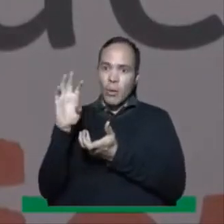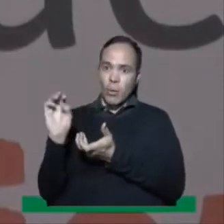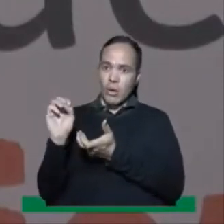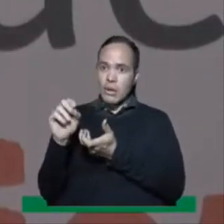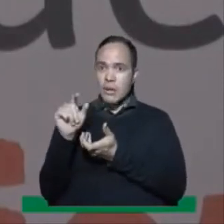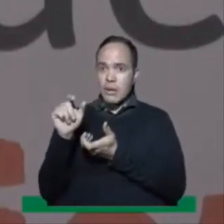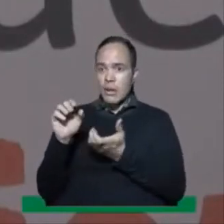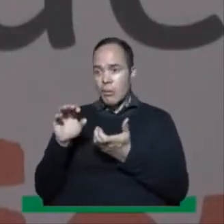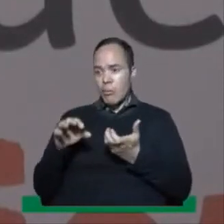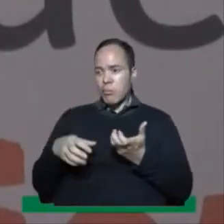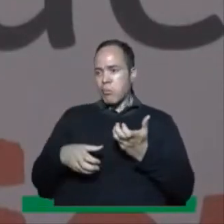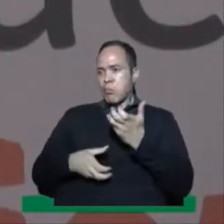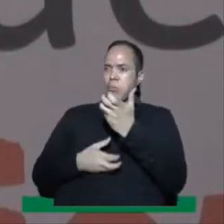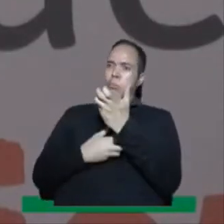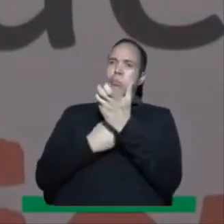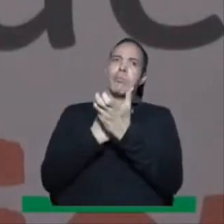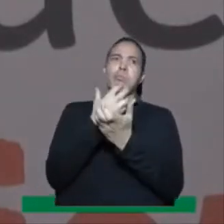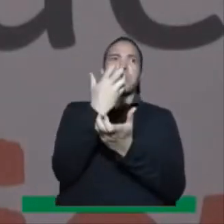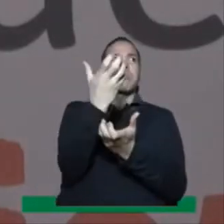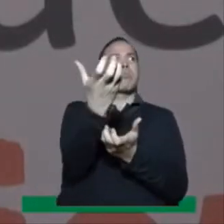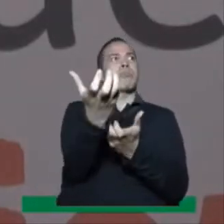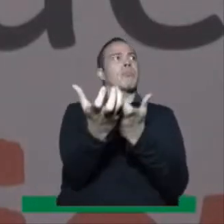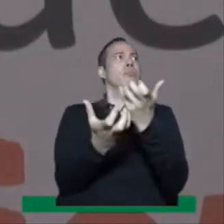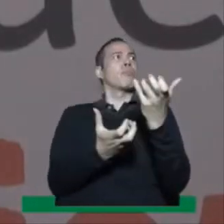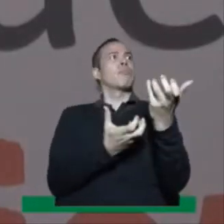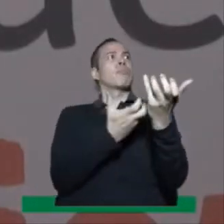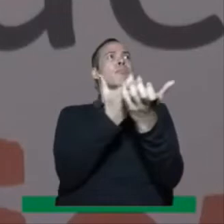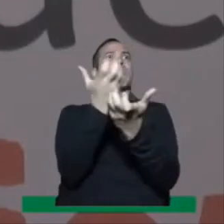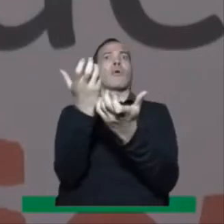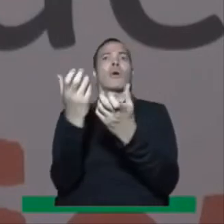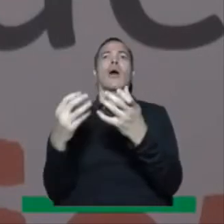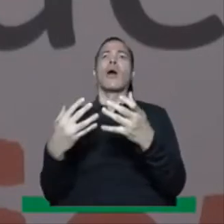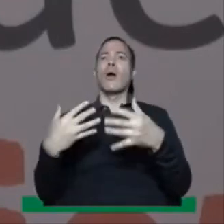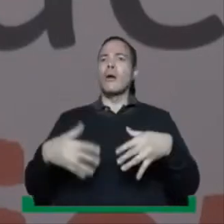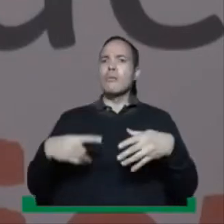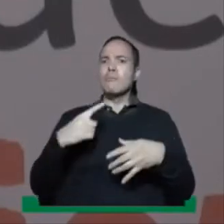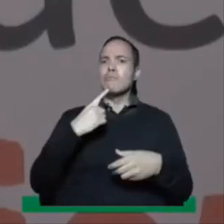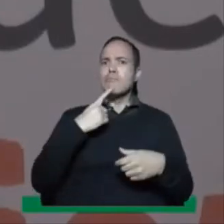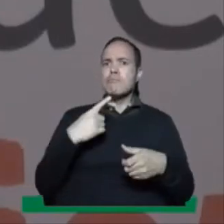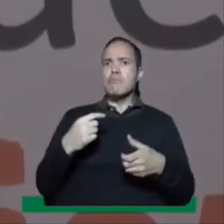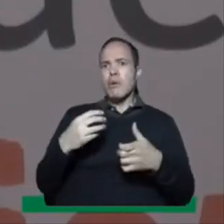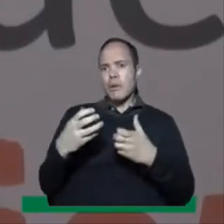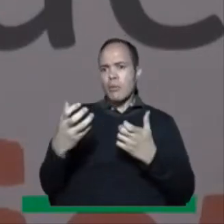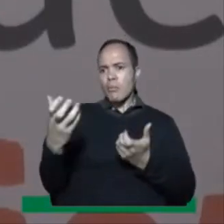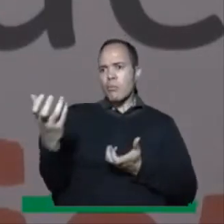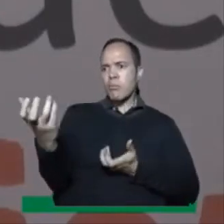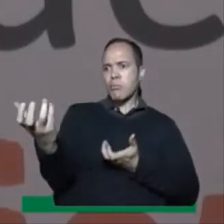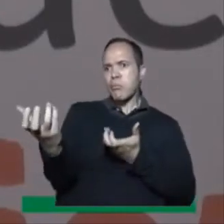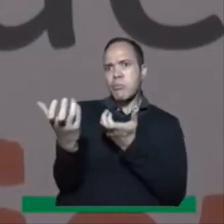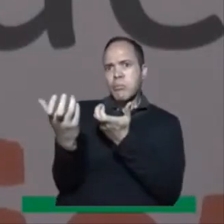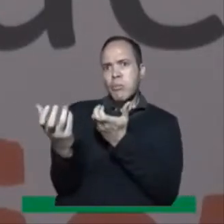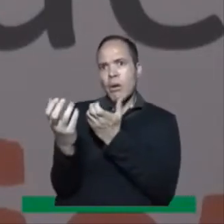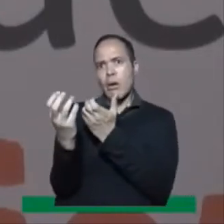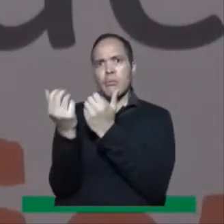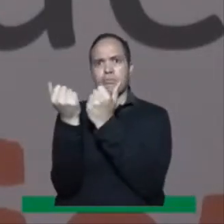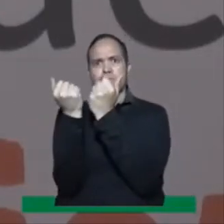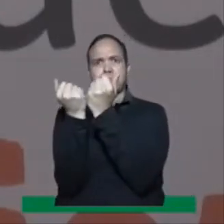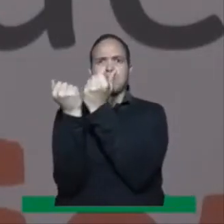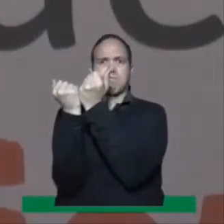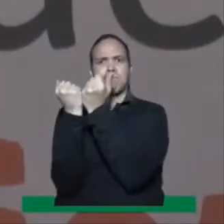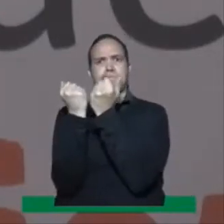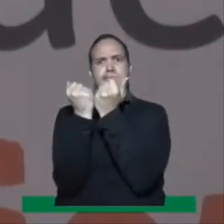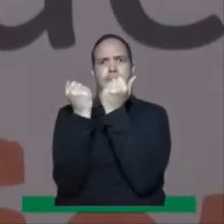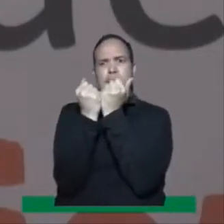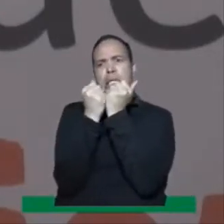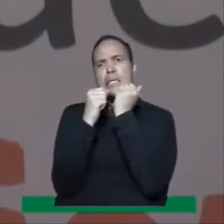y encontrar un grupo de personas ahí en el camino entonces pensar en cómo no incomodar el lugar